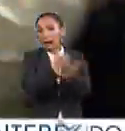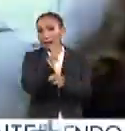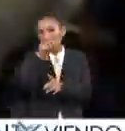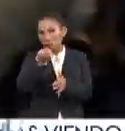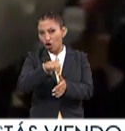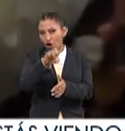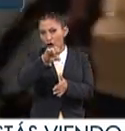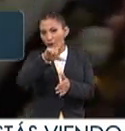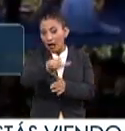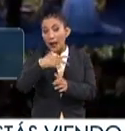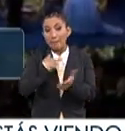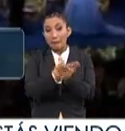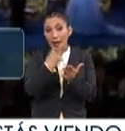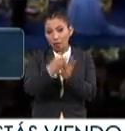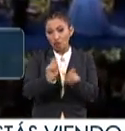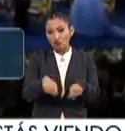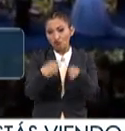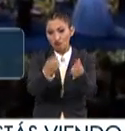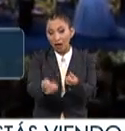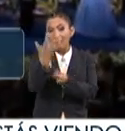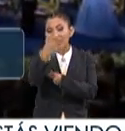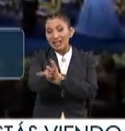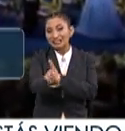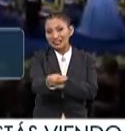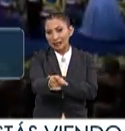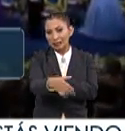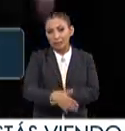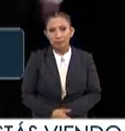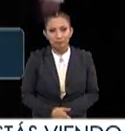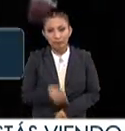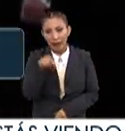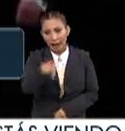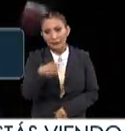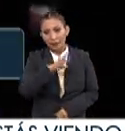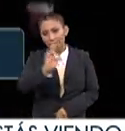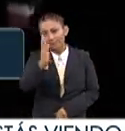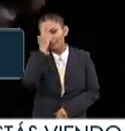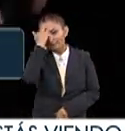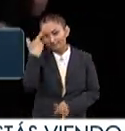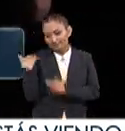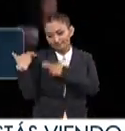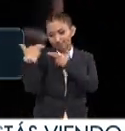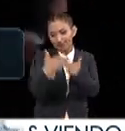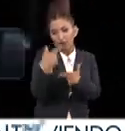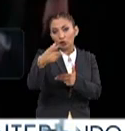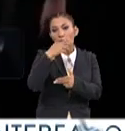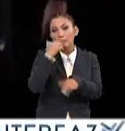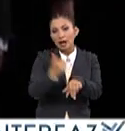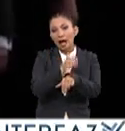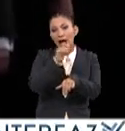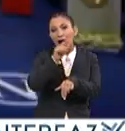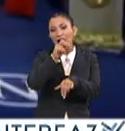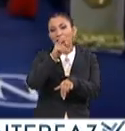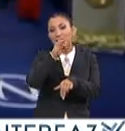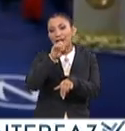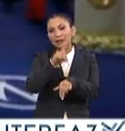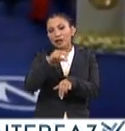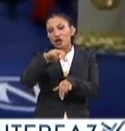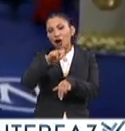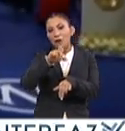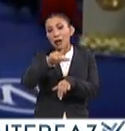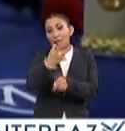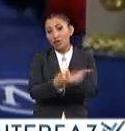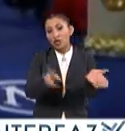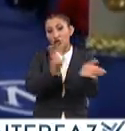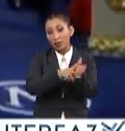del Nobel. Los premios serán entregados el 10 de diciembre, en la que se recuerda el legado de su creador, Alfred Nobel, en